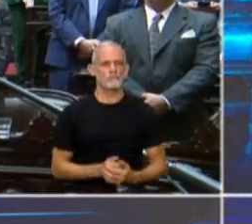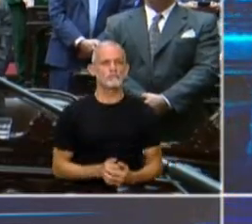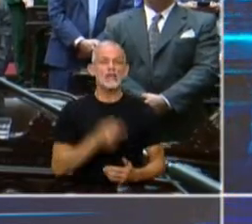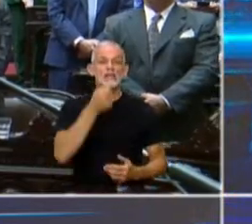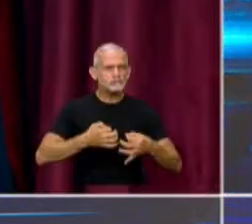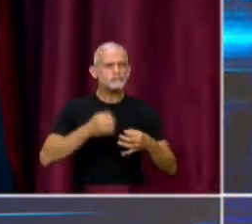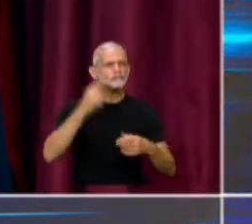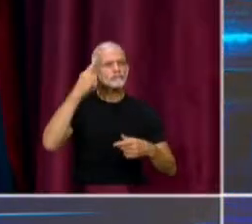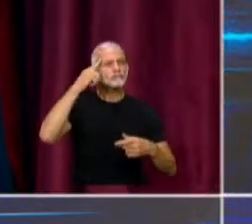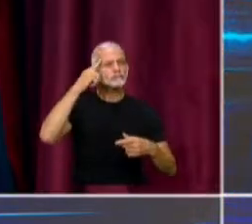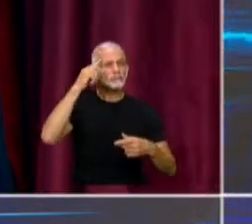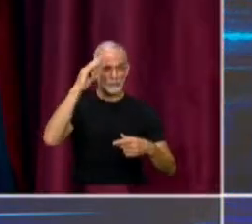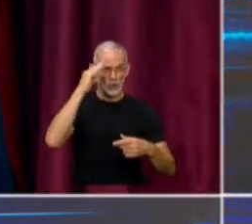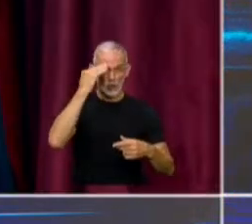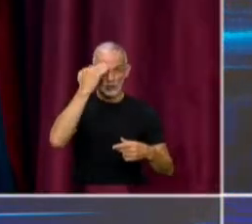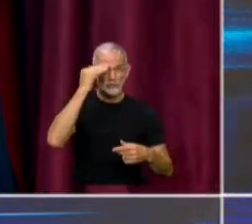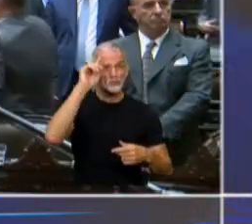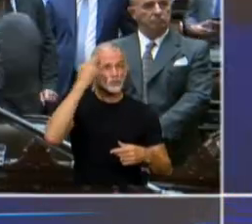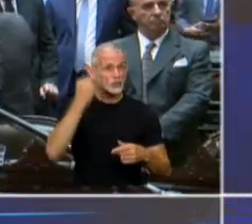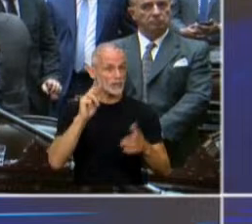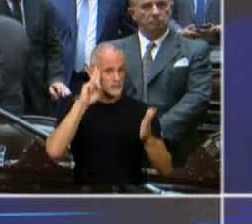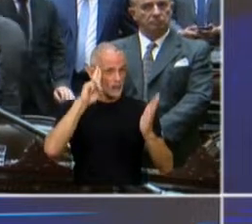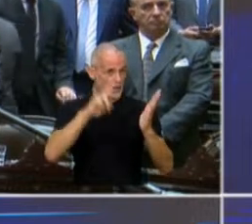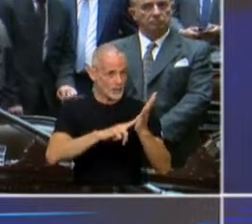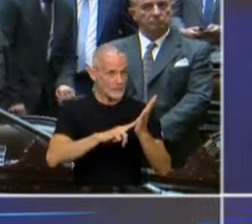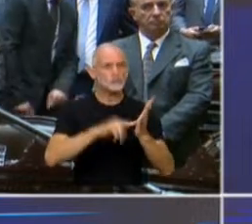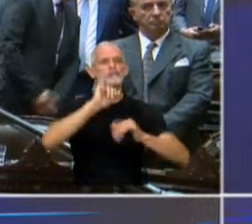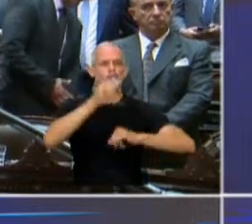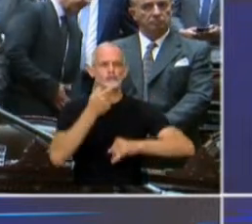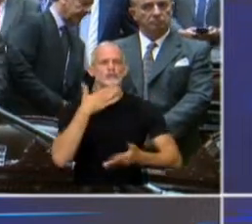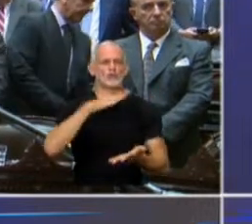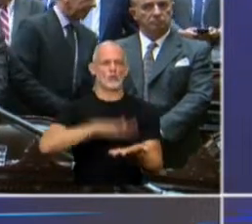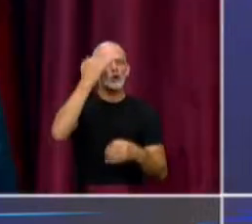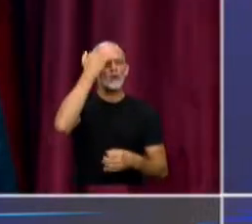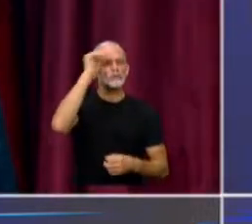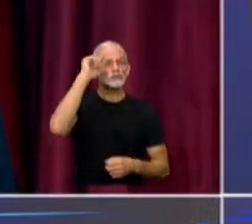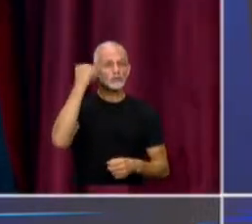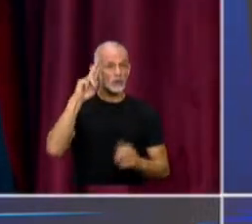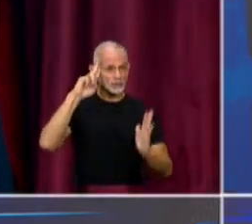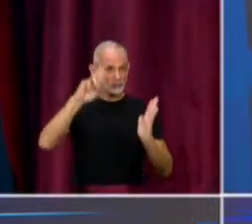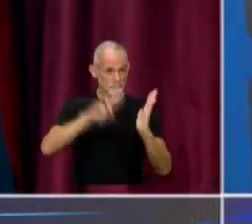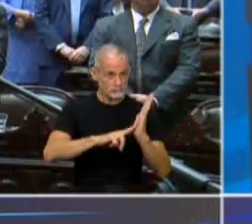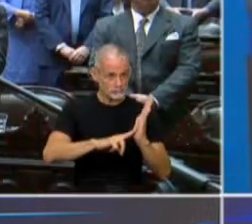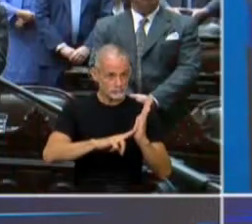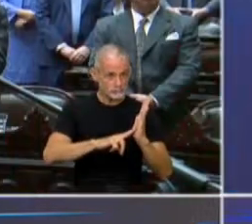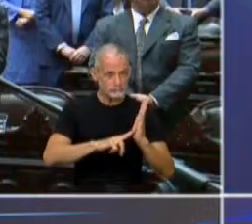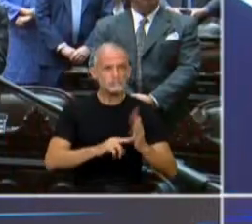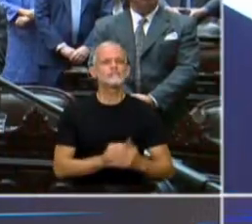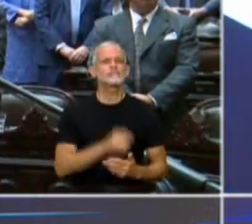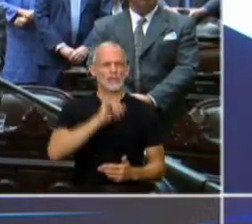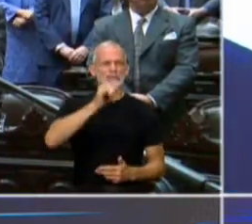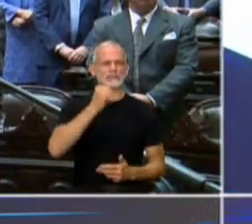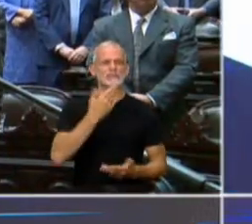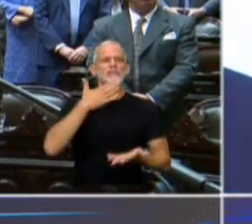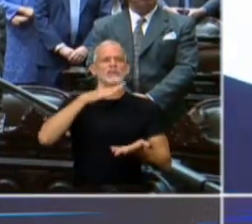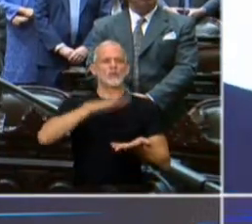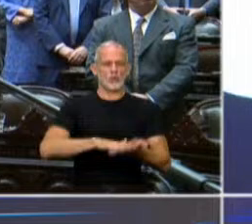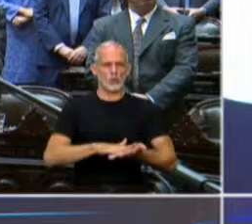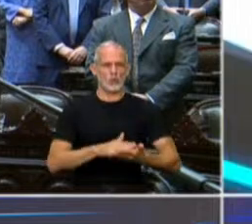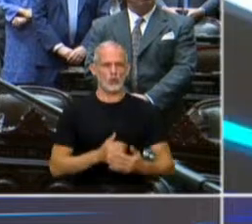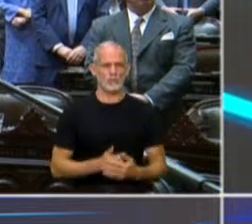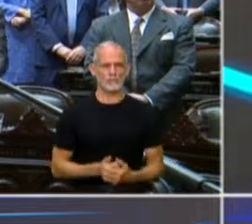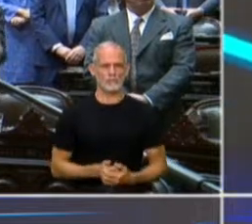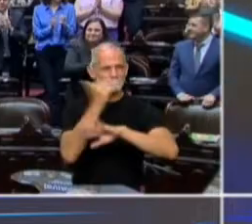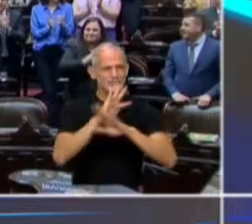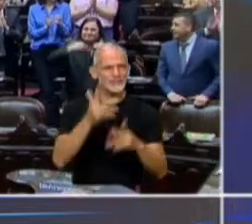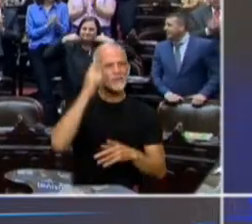algunos arriesgan que, como ya han venido planteando el interés de poner en discusión las PASO y las primarias, bueno, es